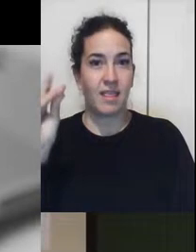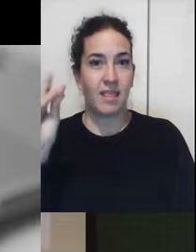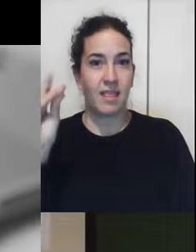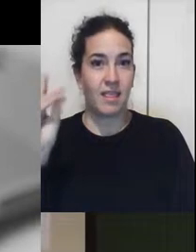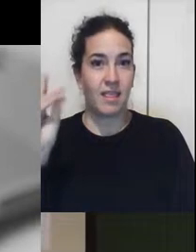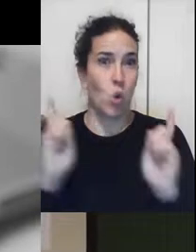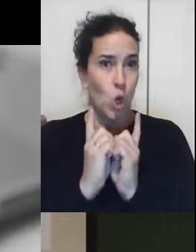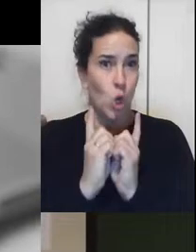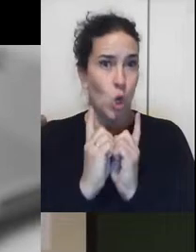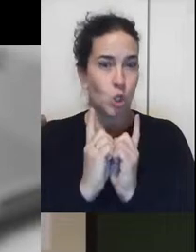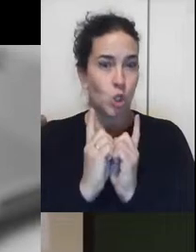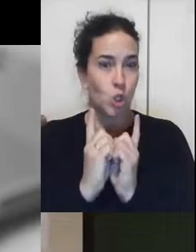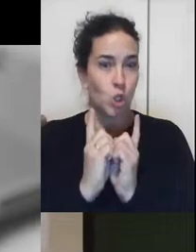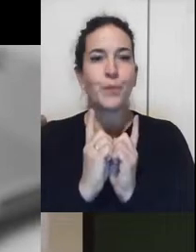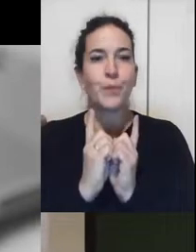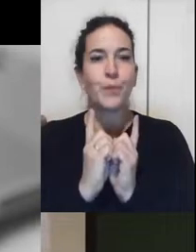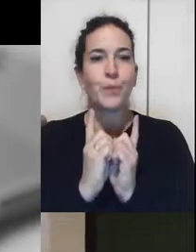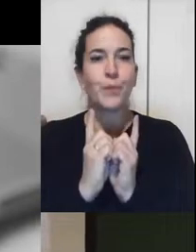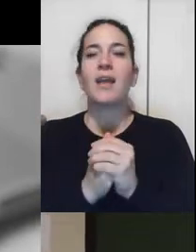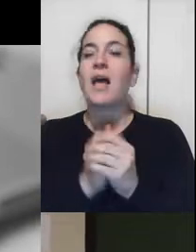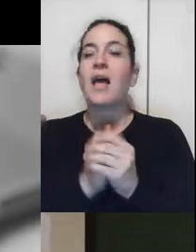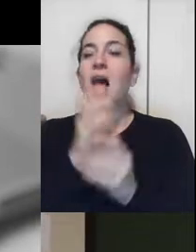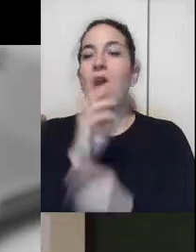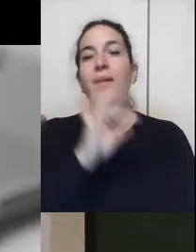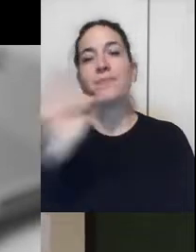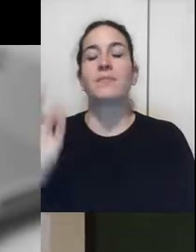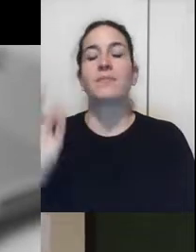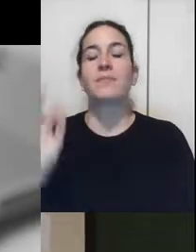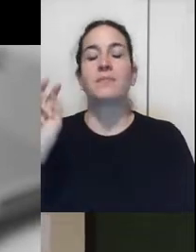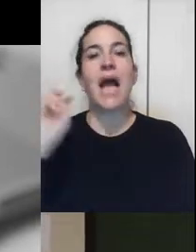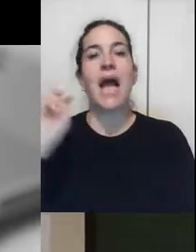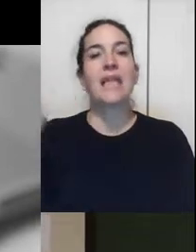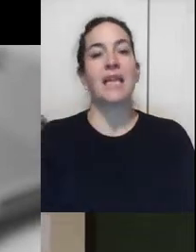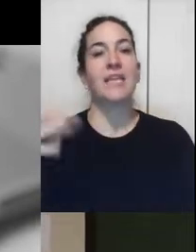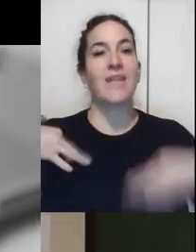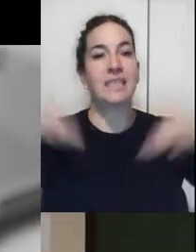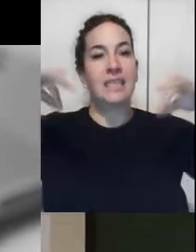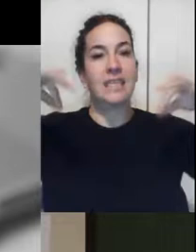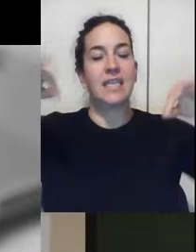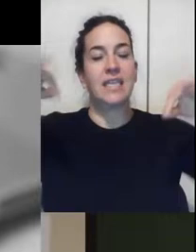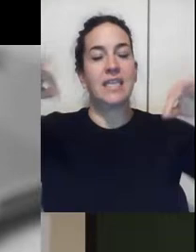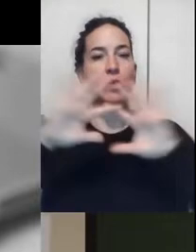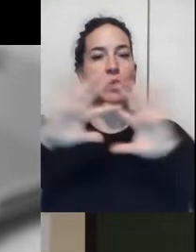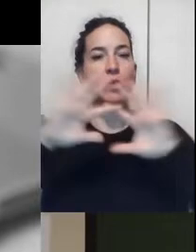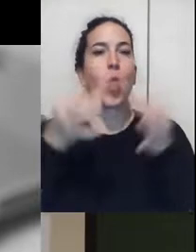Damos paso ahora a la comunicación Alternativas Textiles para un Mundo Más Sostenible,